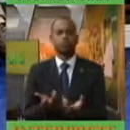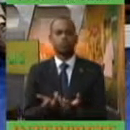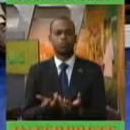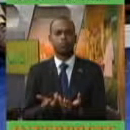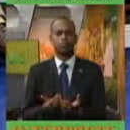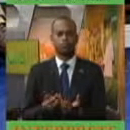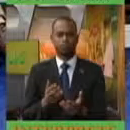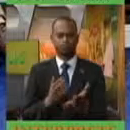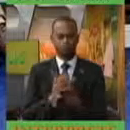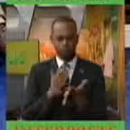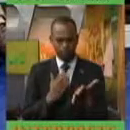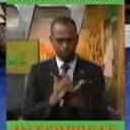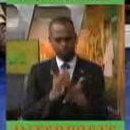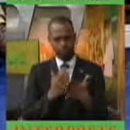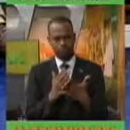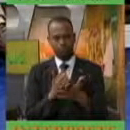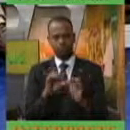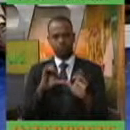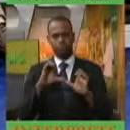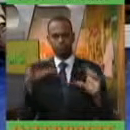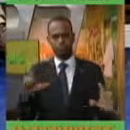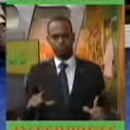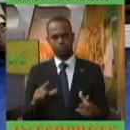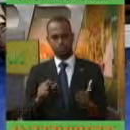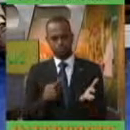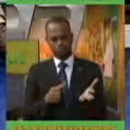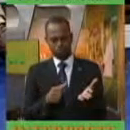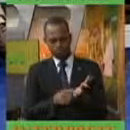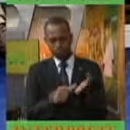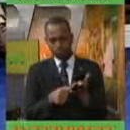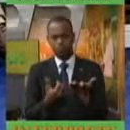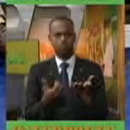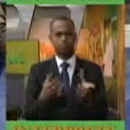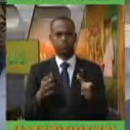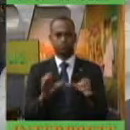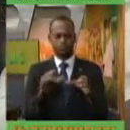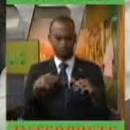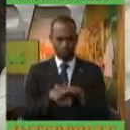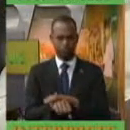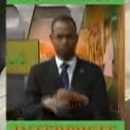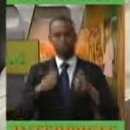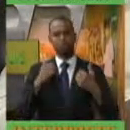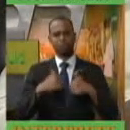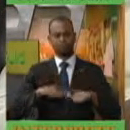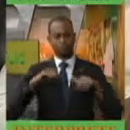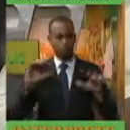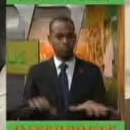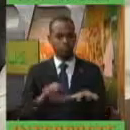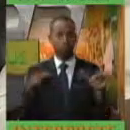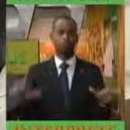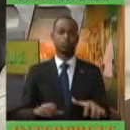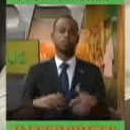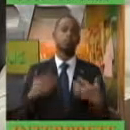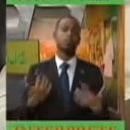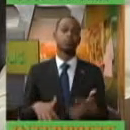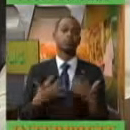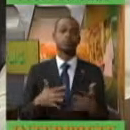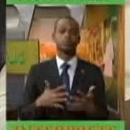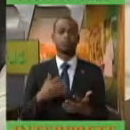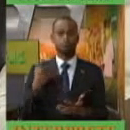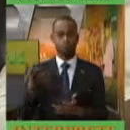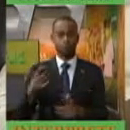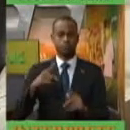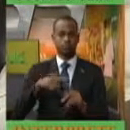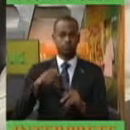adquirir esos derechos civiles, que se ha estado haciendo un enorme esfuerzo, un gran trabajo. Allá